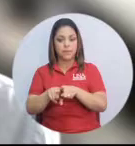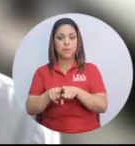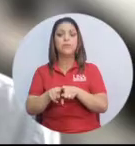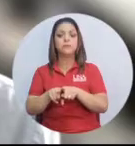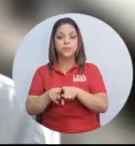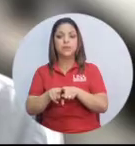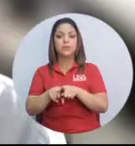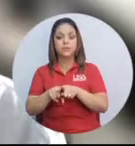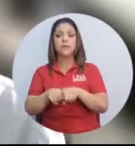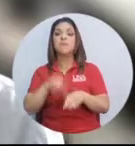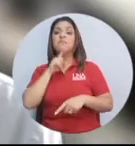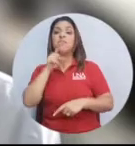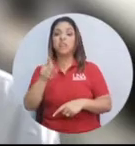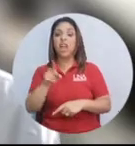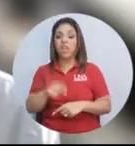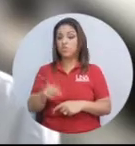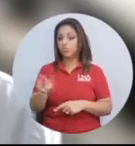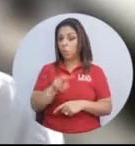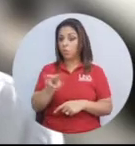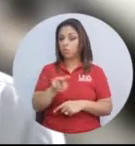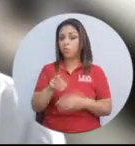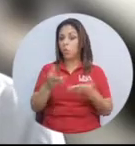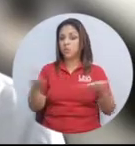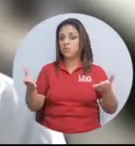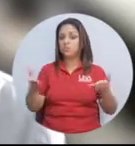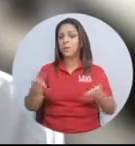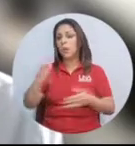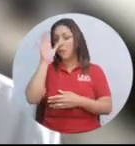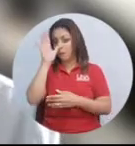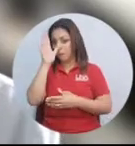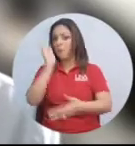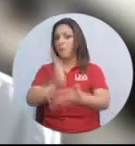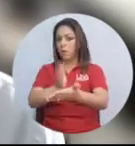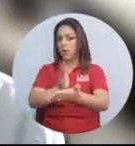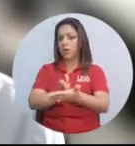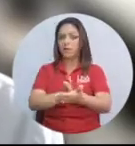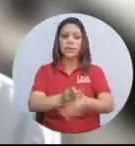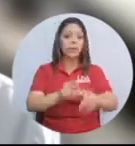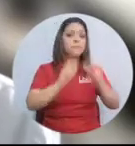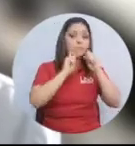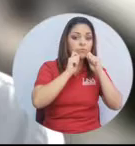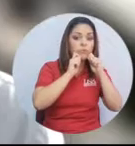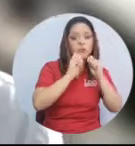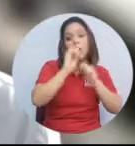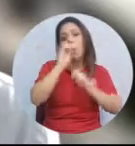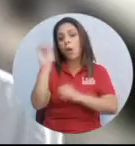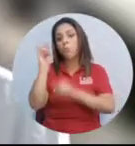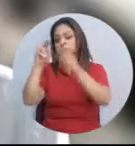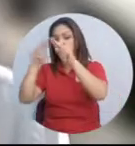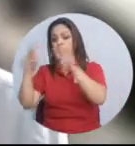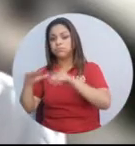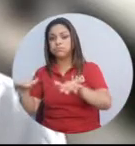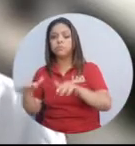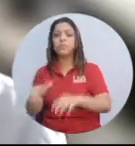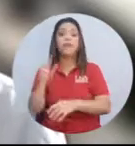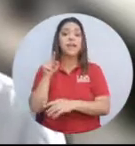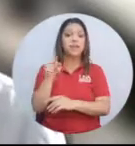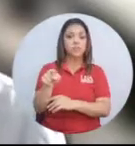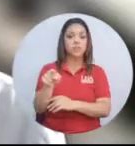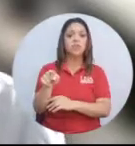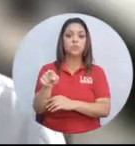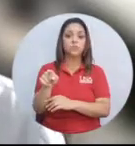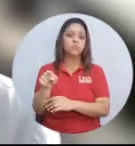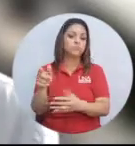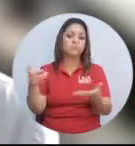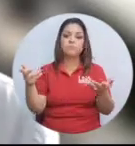el matonismo o el bullying en su manifestación presencial o en línea es algo donde